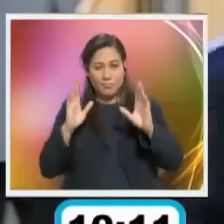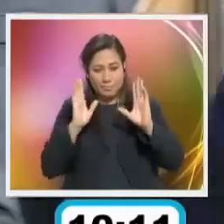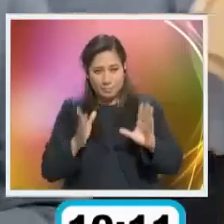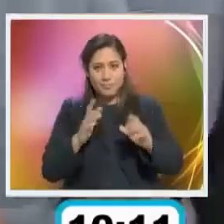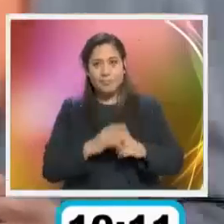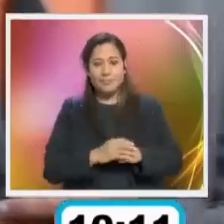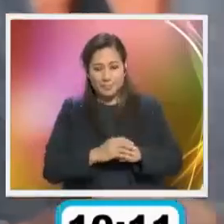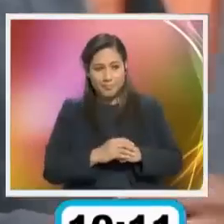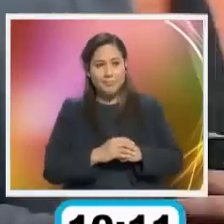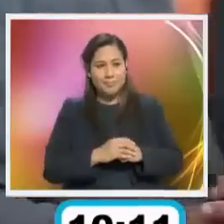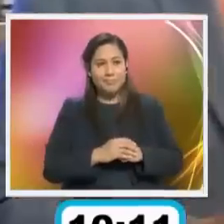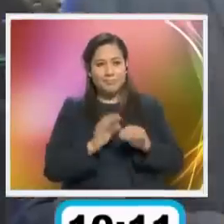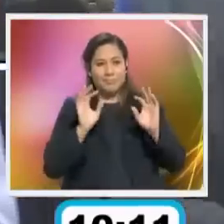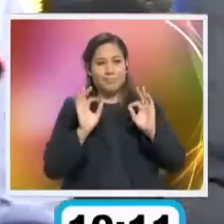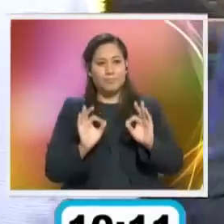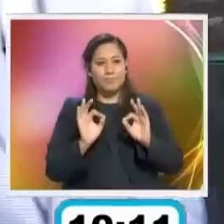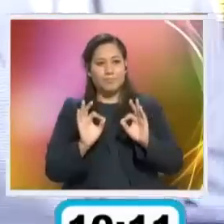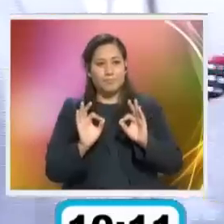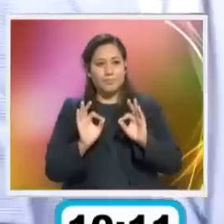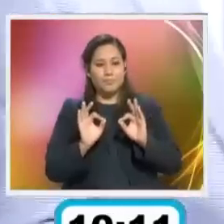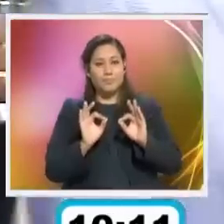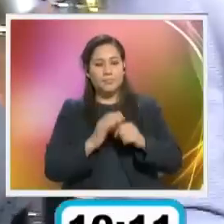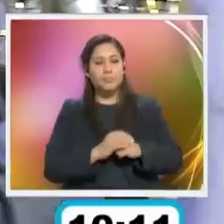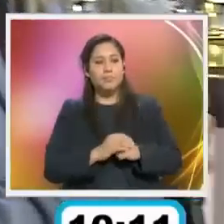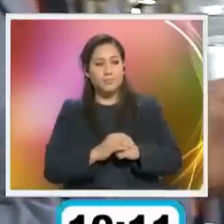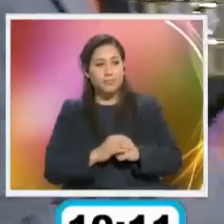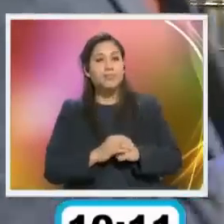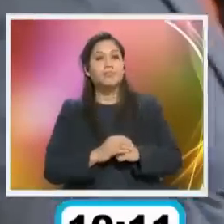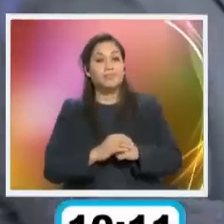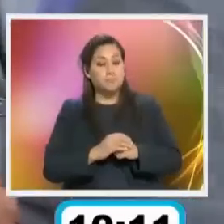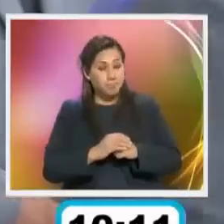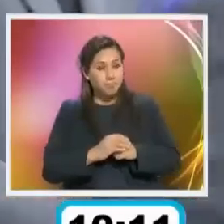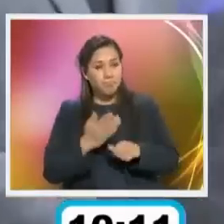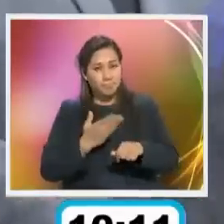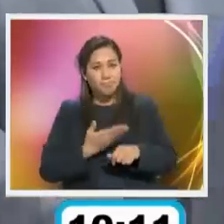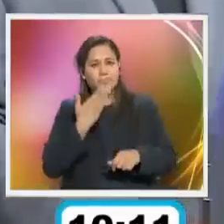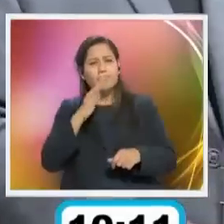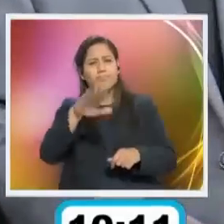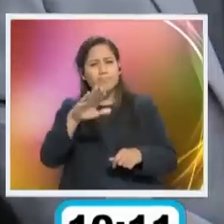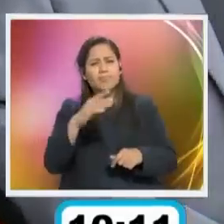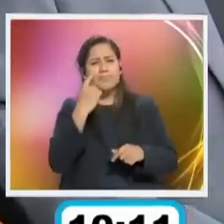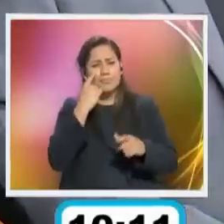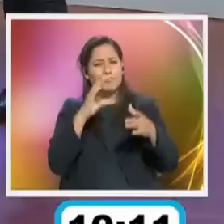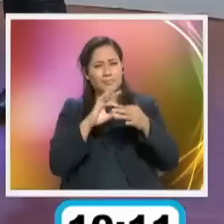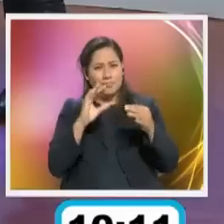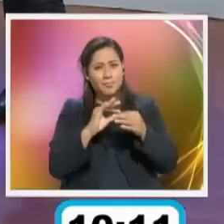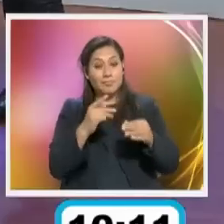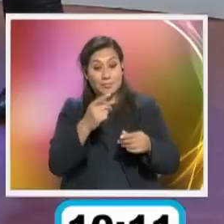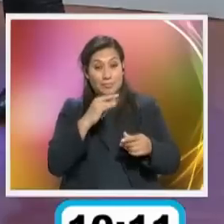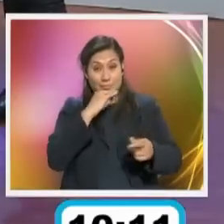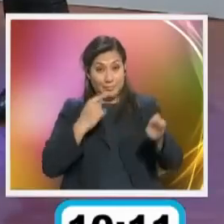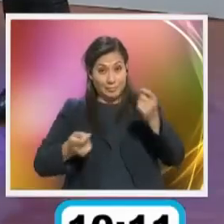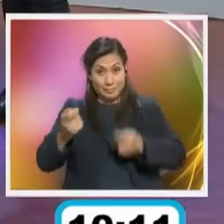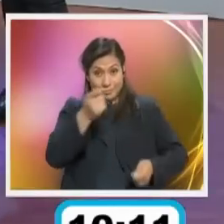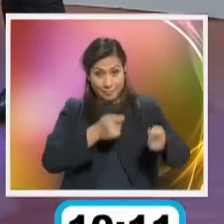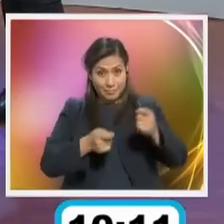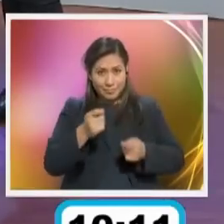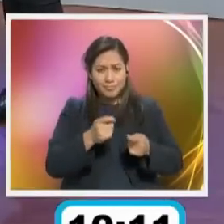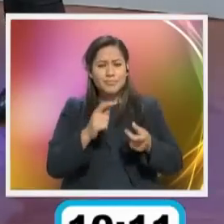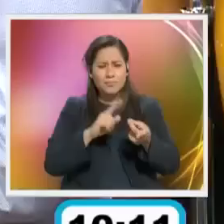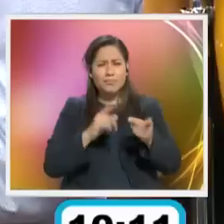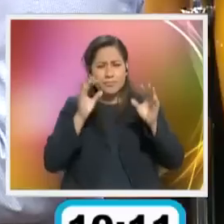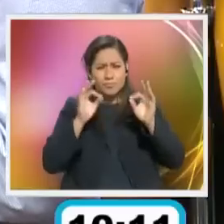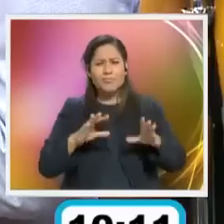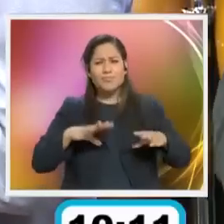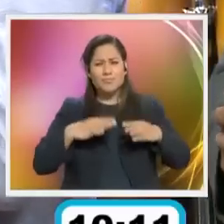ya presente, ¿no? En vivo y a todo color. Fantástico. Óiganos y cuenten, esta salsa, porque la salsa, ¿de dónde es